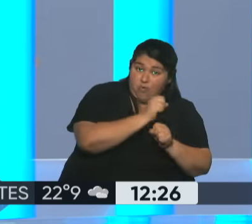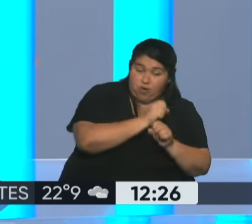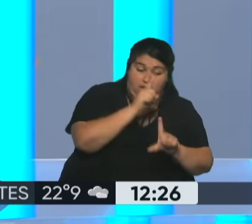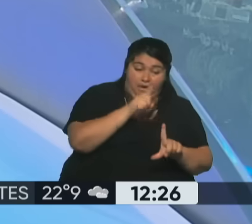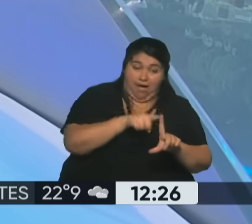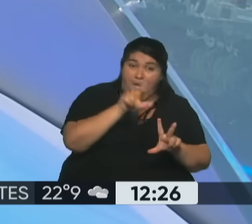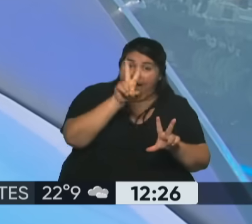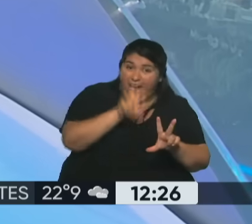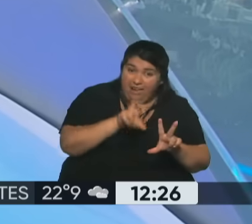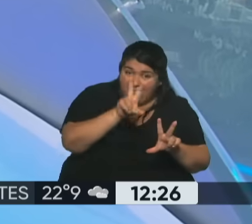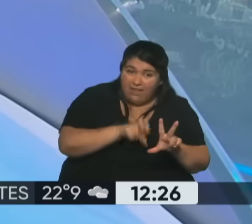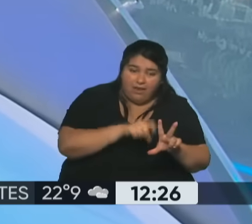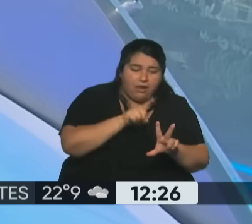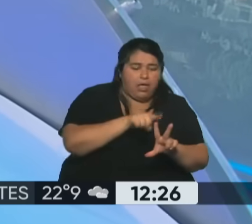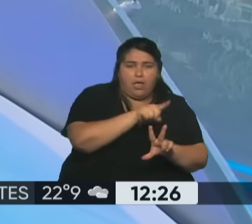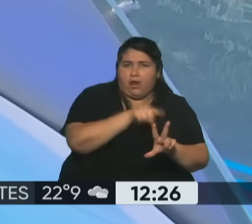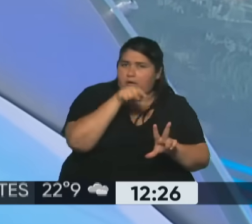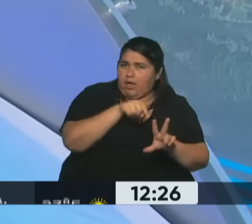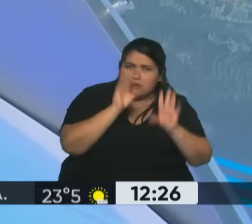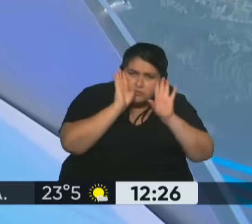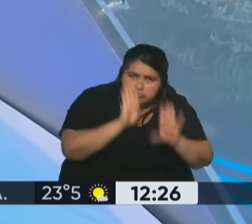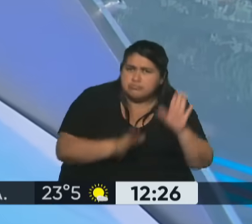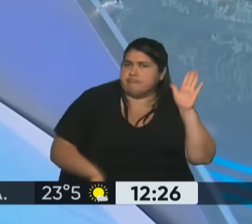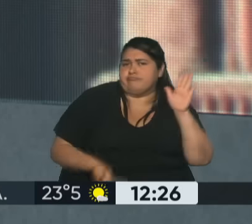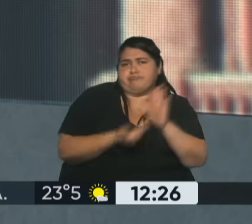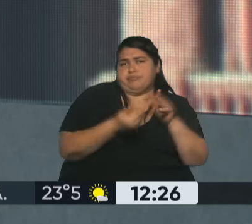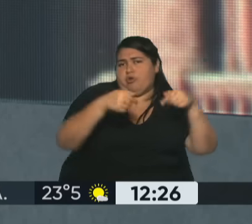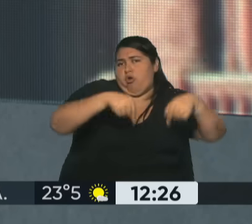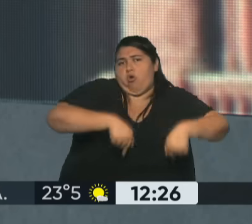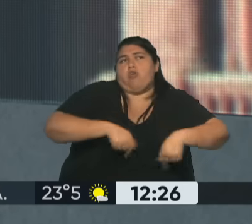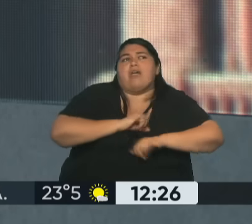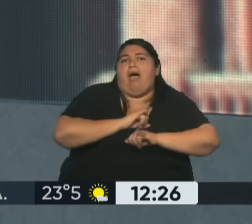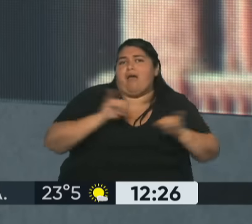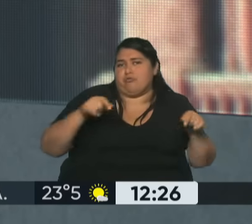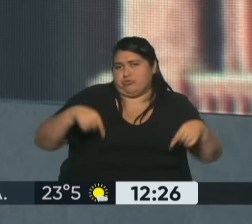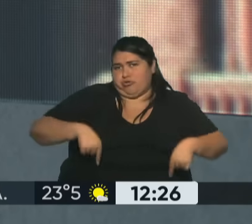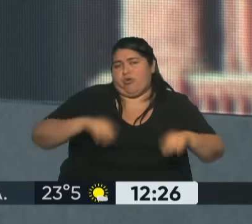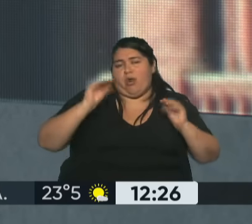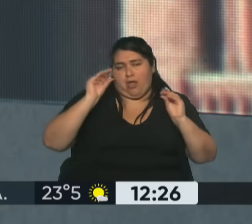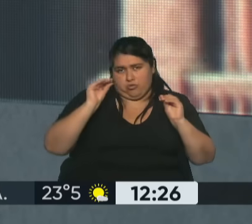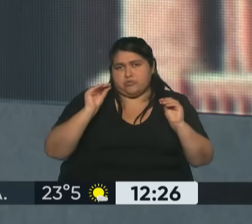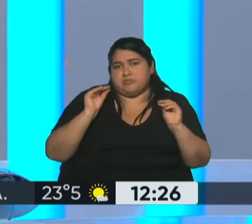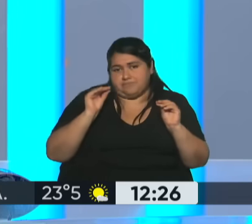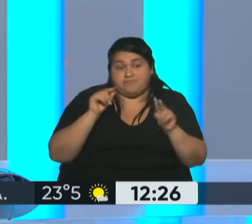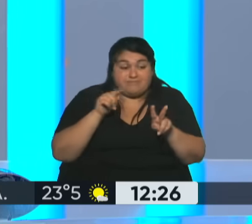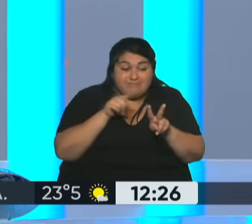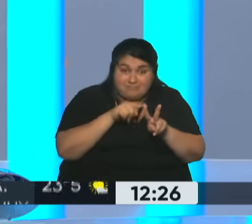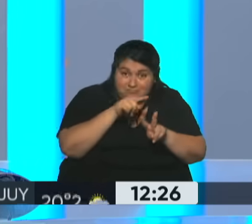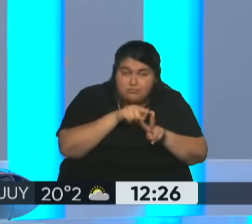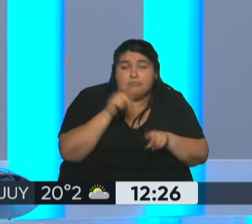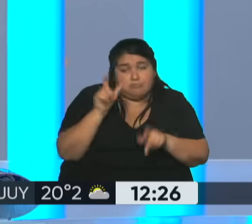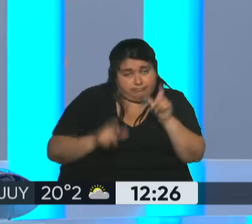más atención van a tener o sea serían los dos puntos centrales de anuncio de Javier esta no que puede afectar a más gente indudablemente